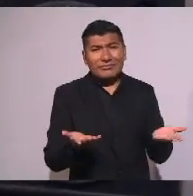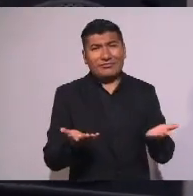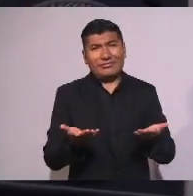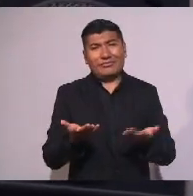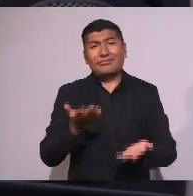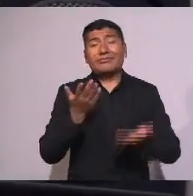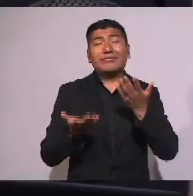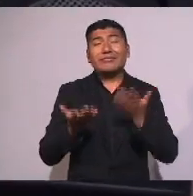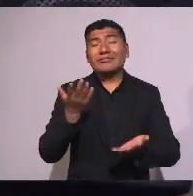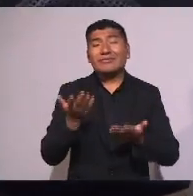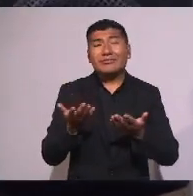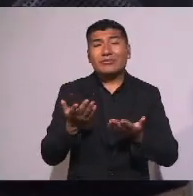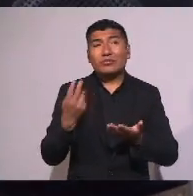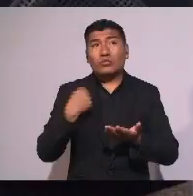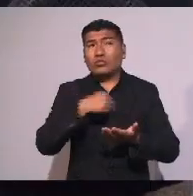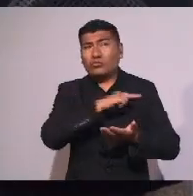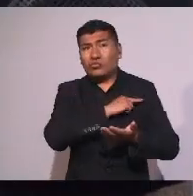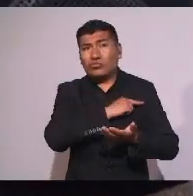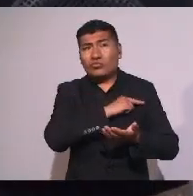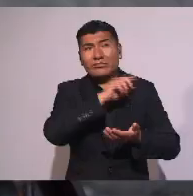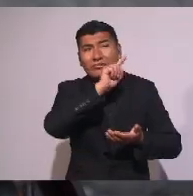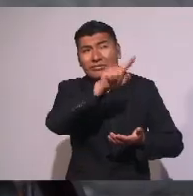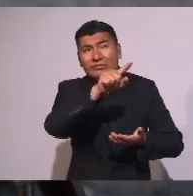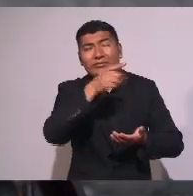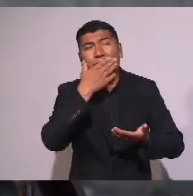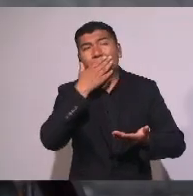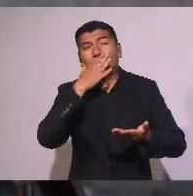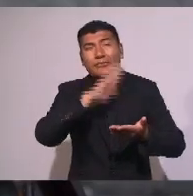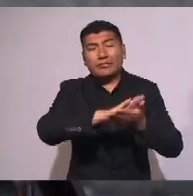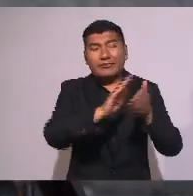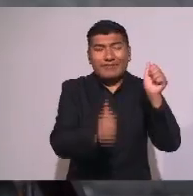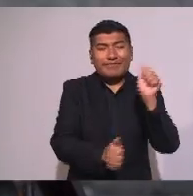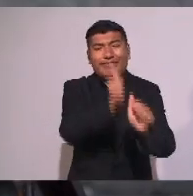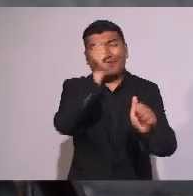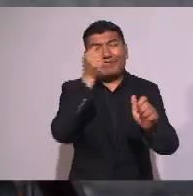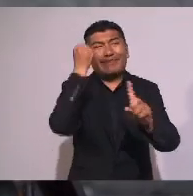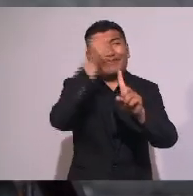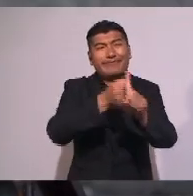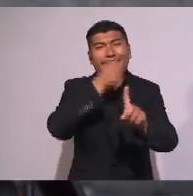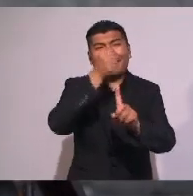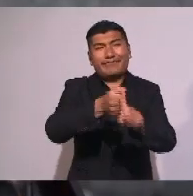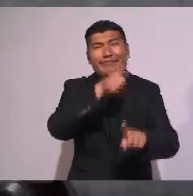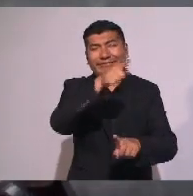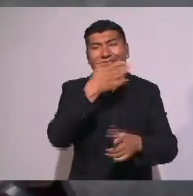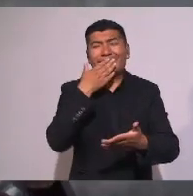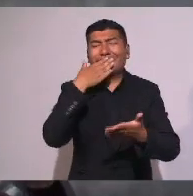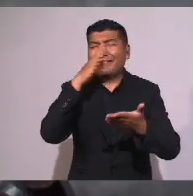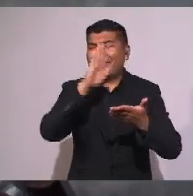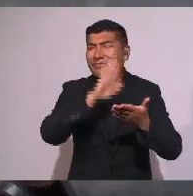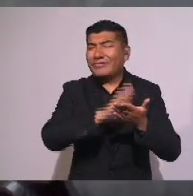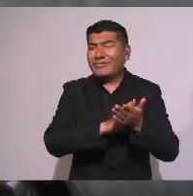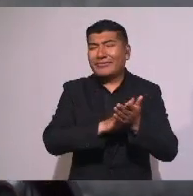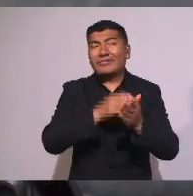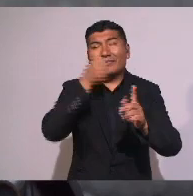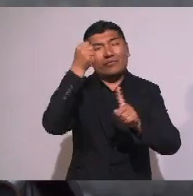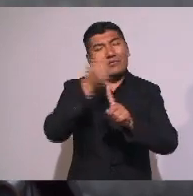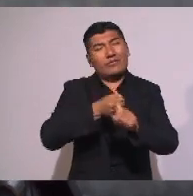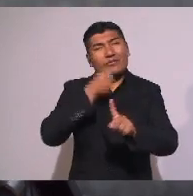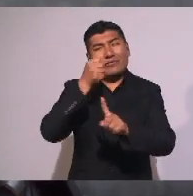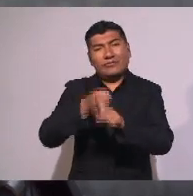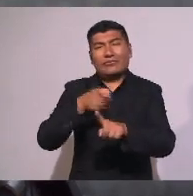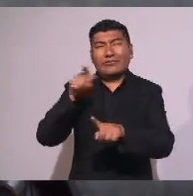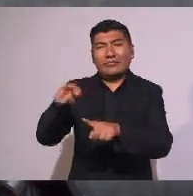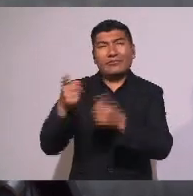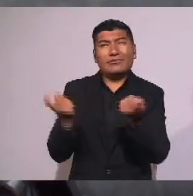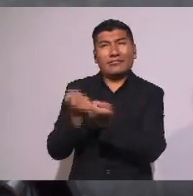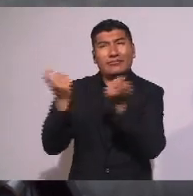¿Acaso no tenemos que vencer nosotros al mal y luchar contra el mal, luchar contra el